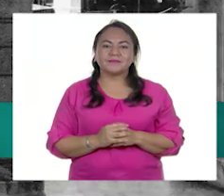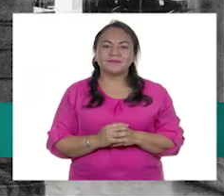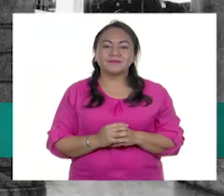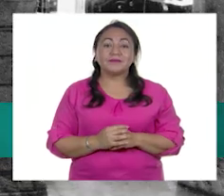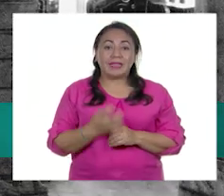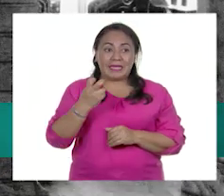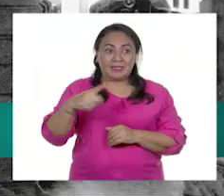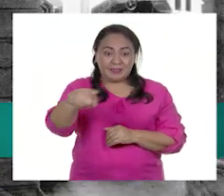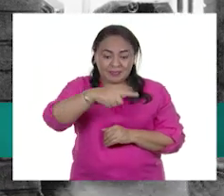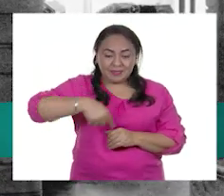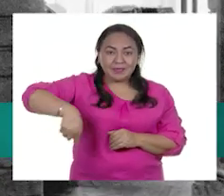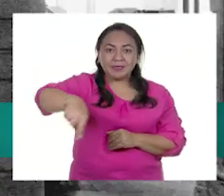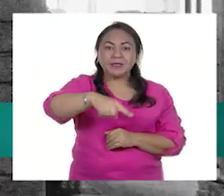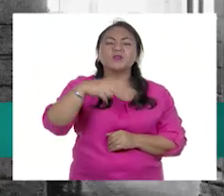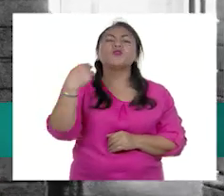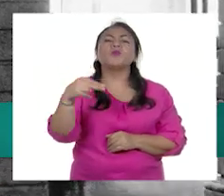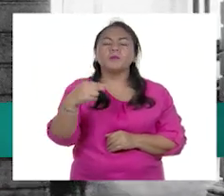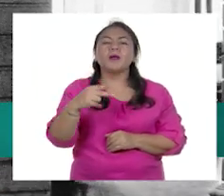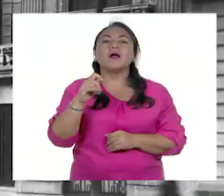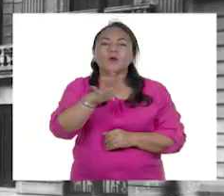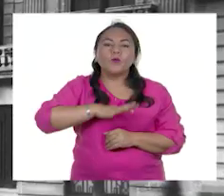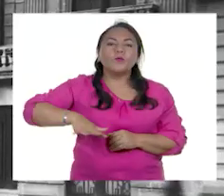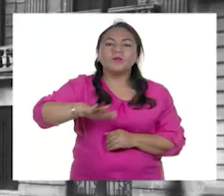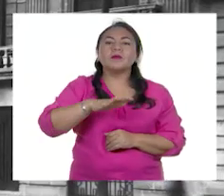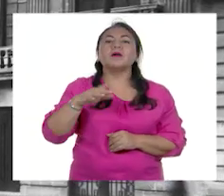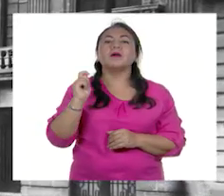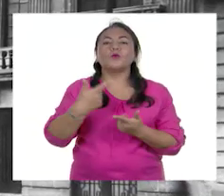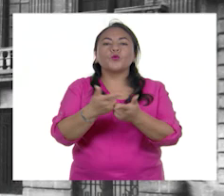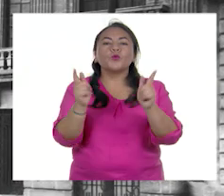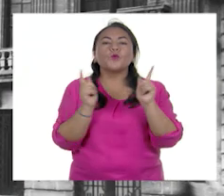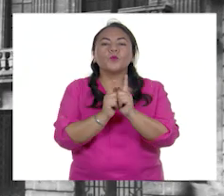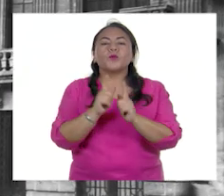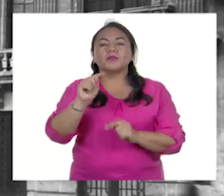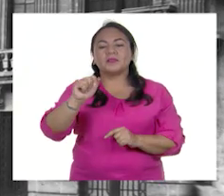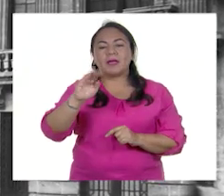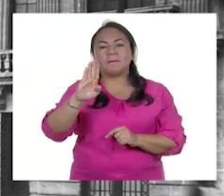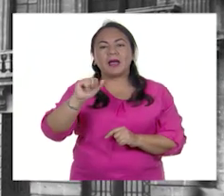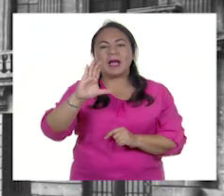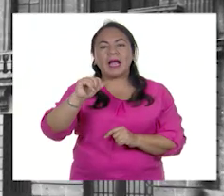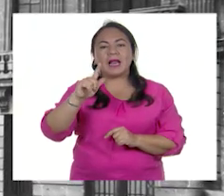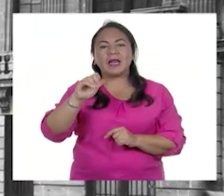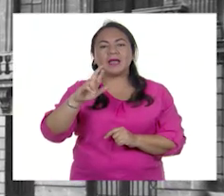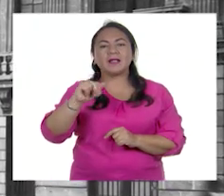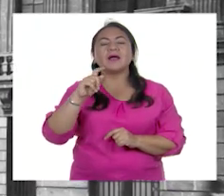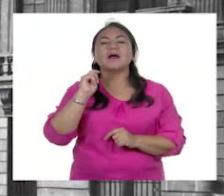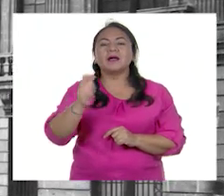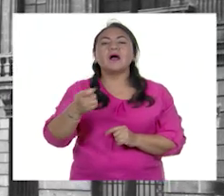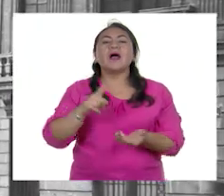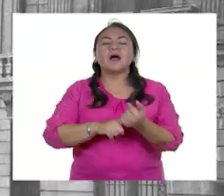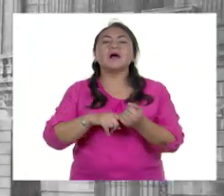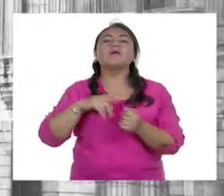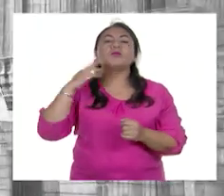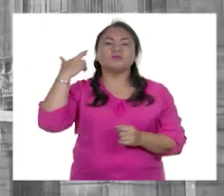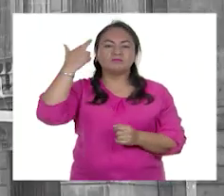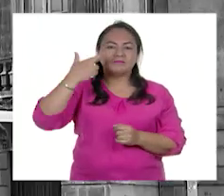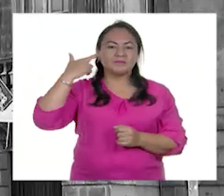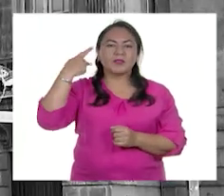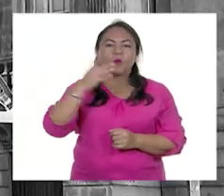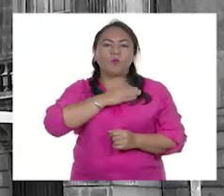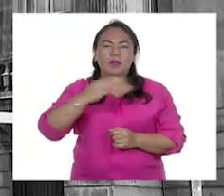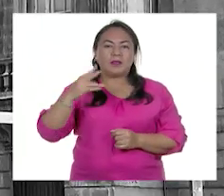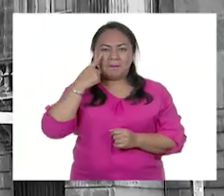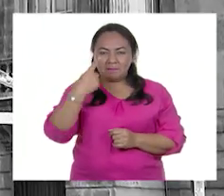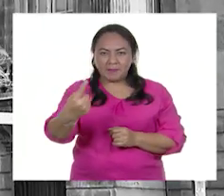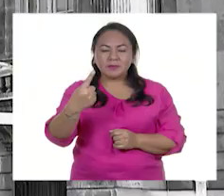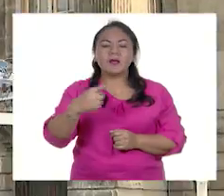Este cuadrante debe su nombre a la Compañía Tabacalera Mexicana, que a inicios del siglo XX ocupaba la Casa de los Condes de Buenavista, en la actual